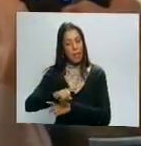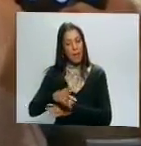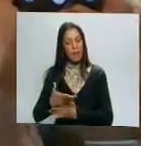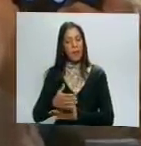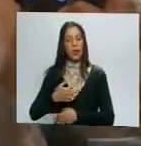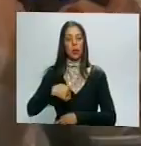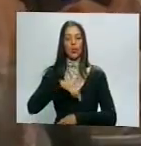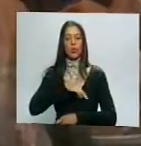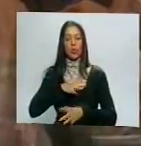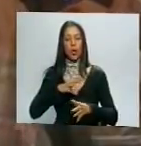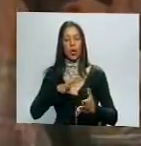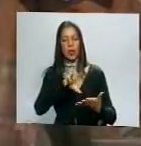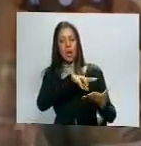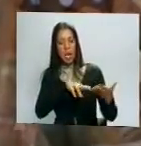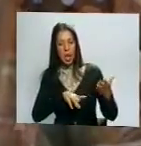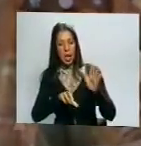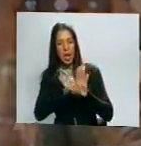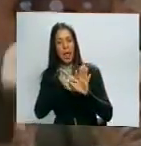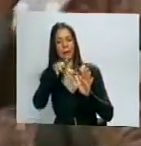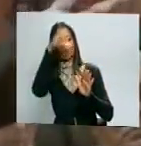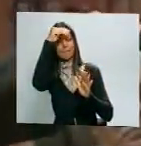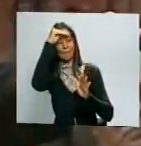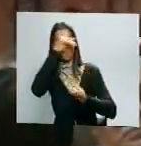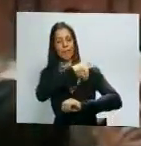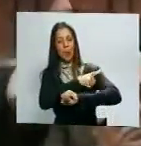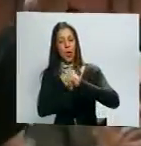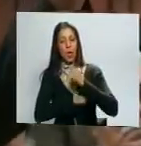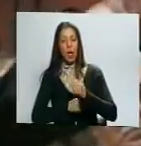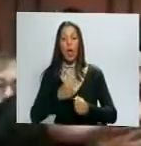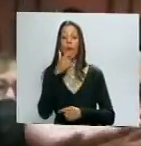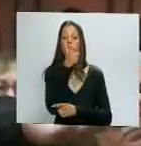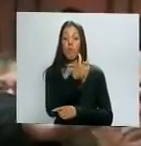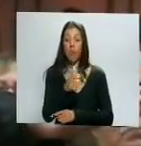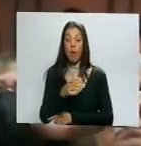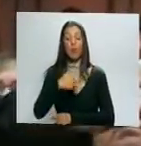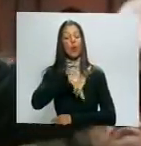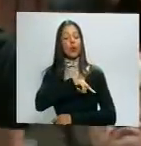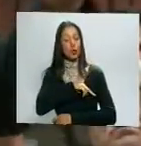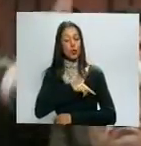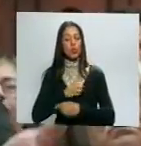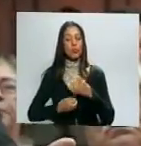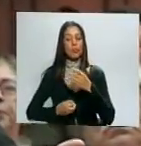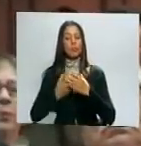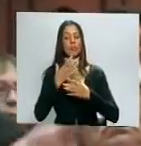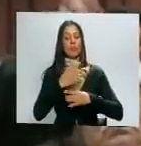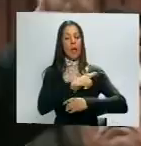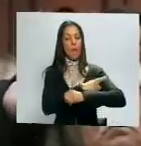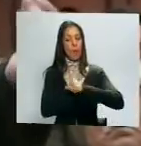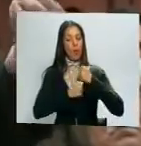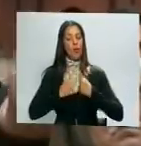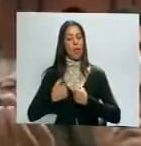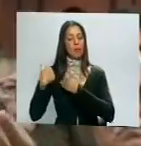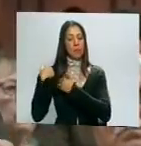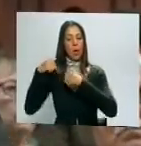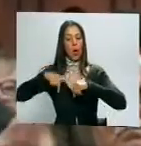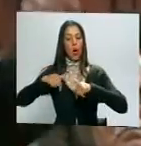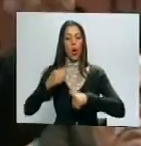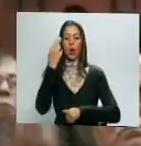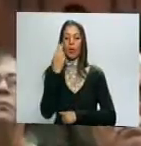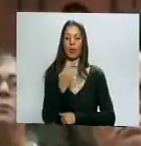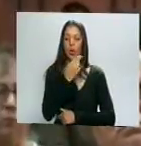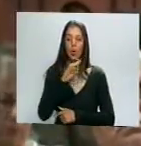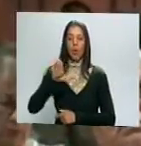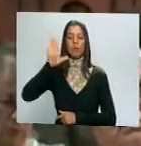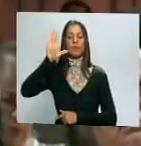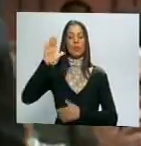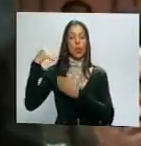nos apropiemos, porque nosotros en definitiva somos pueblo, somos el poder originario que hoy está aquí asumiendo con compromiso